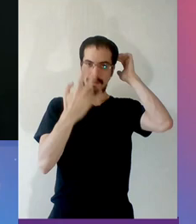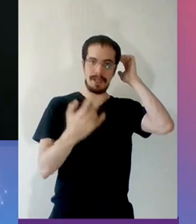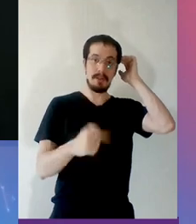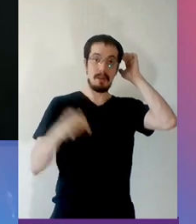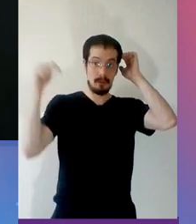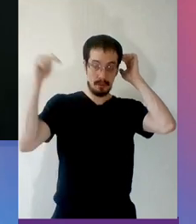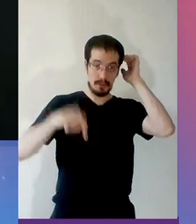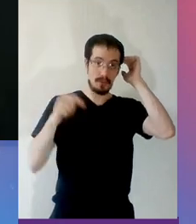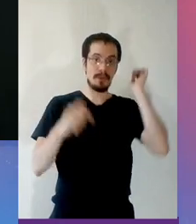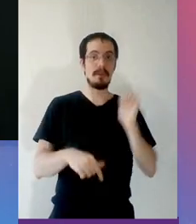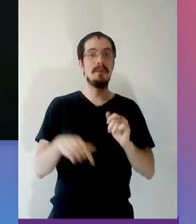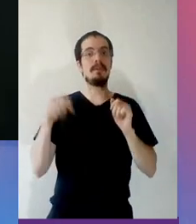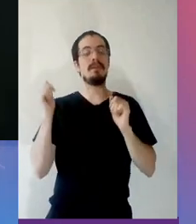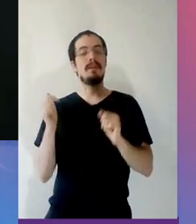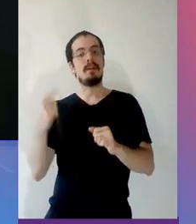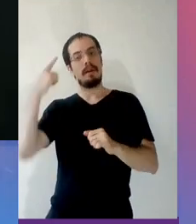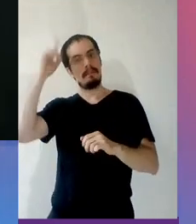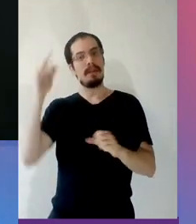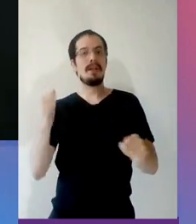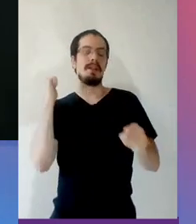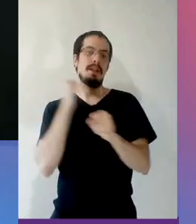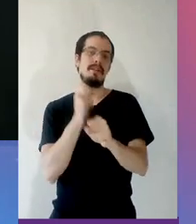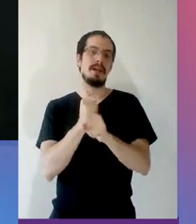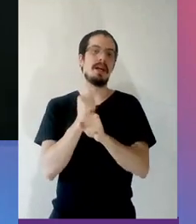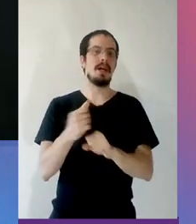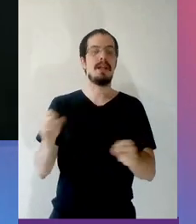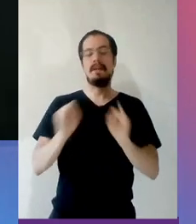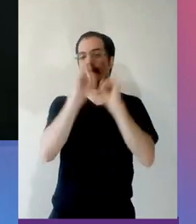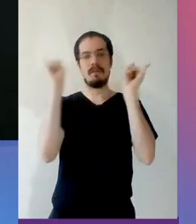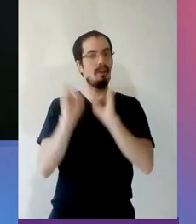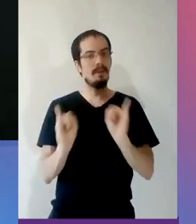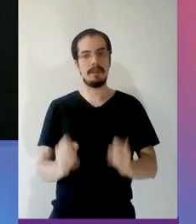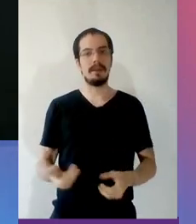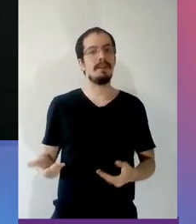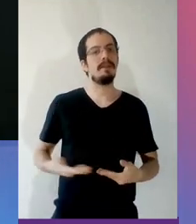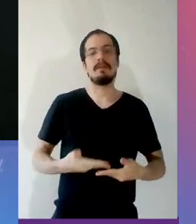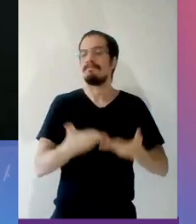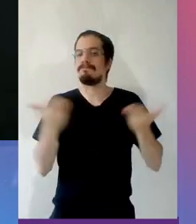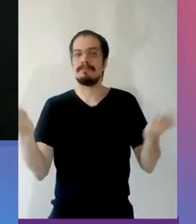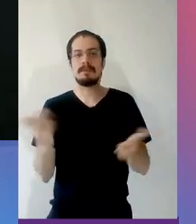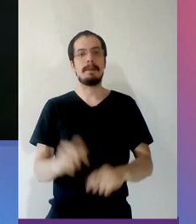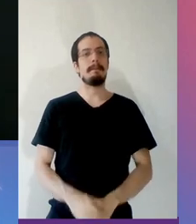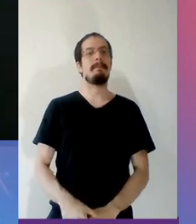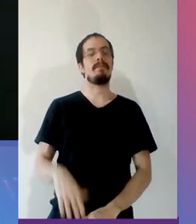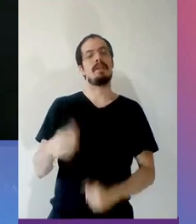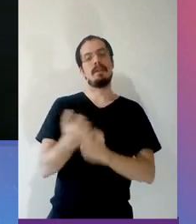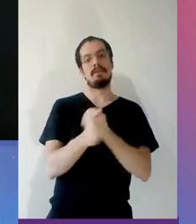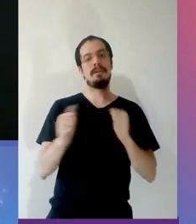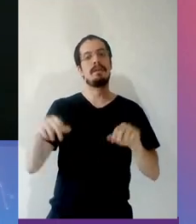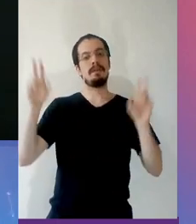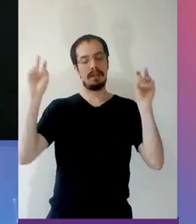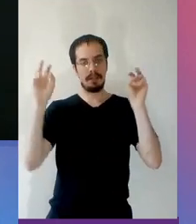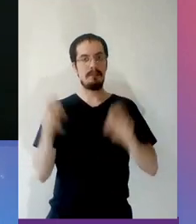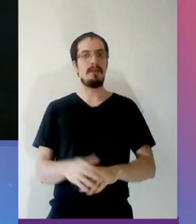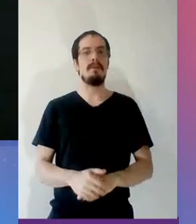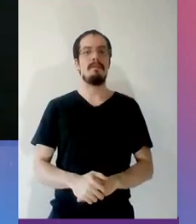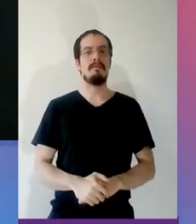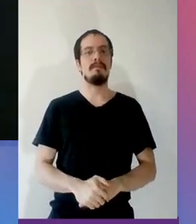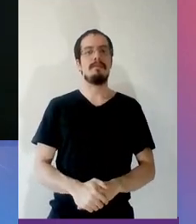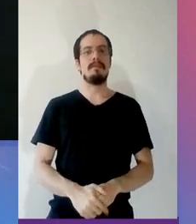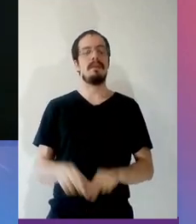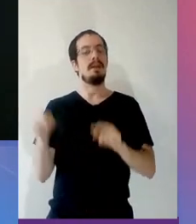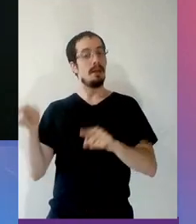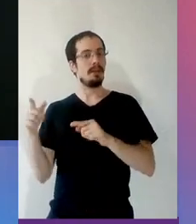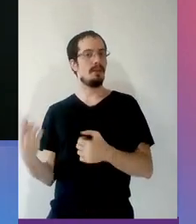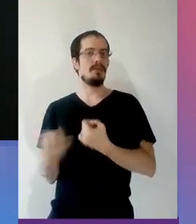trabajar en forma intersectorial va a ser muy difícil abordar esta temática. Esto no se soluciona solamente en el consultorio, mucho